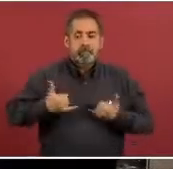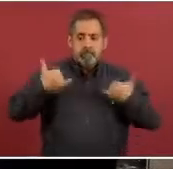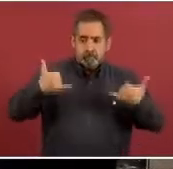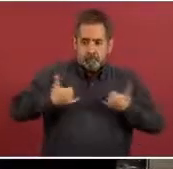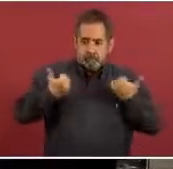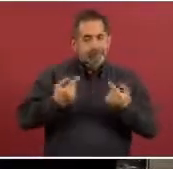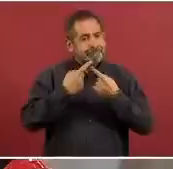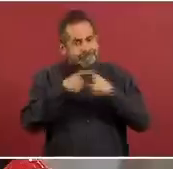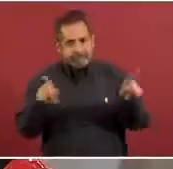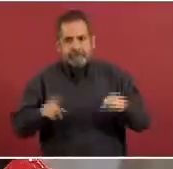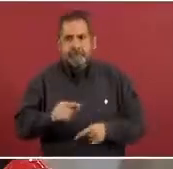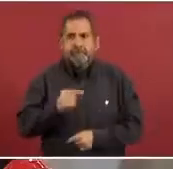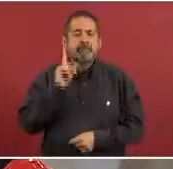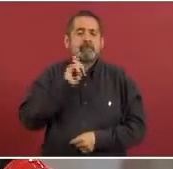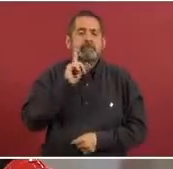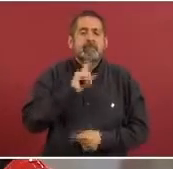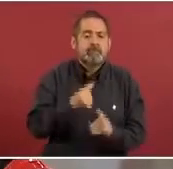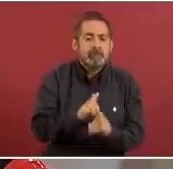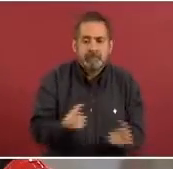las niñas.